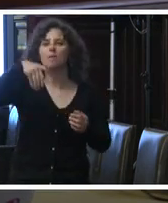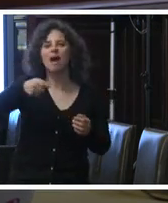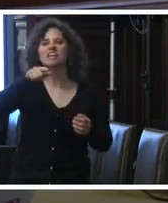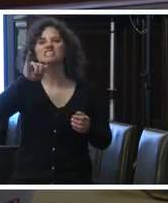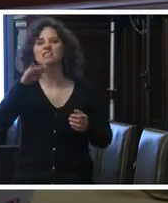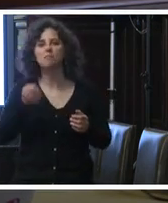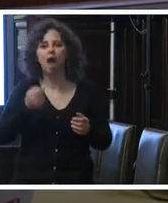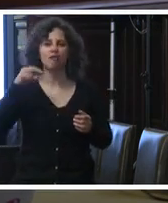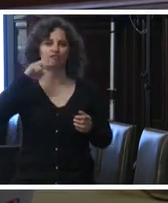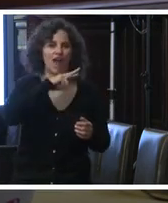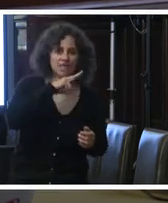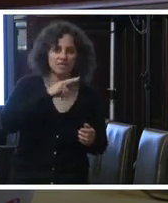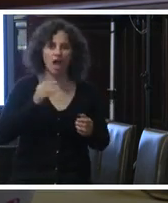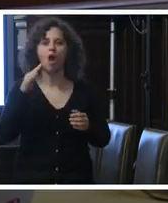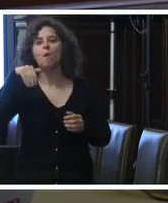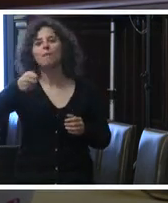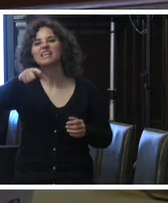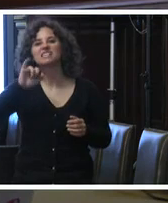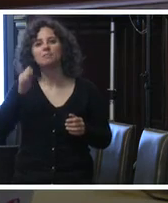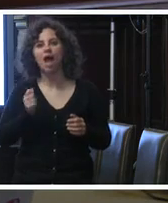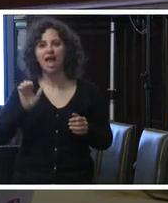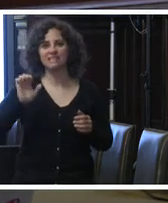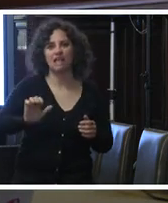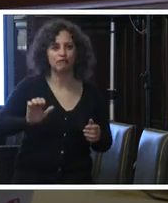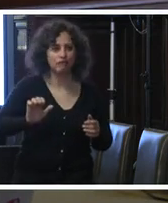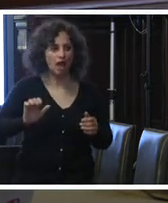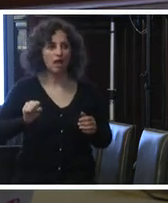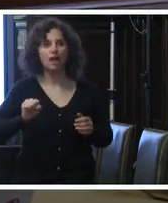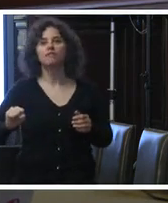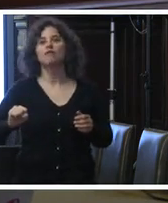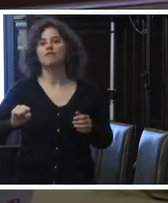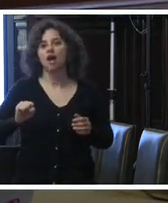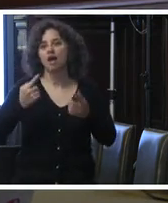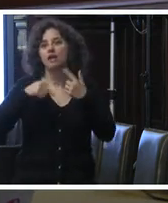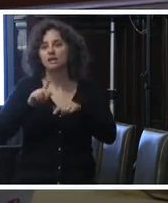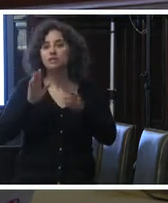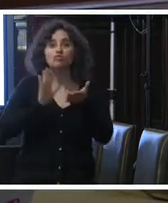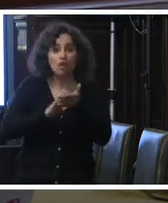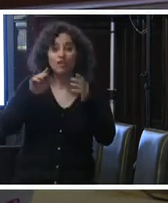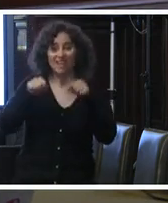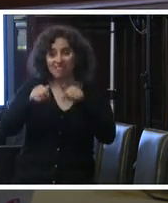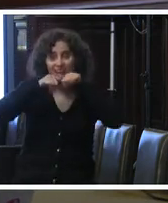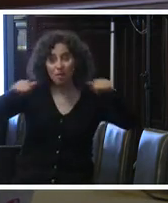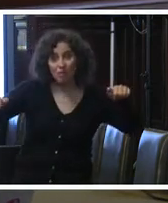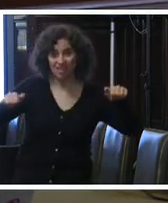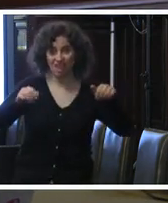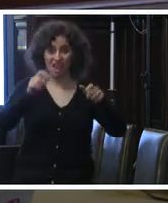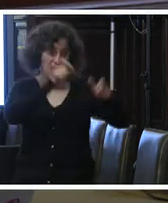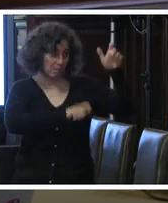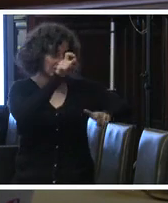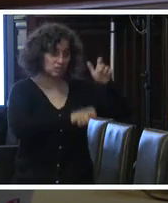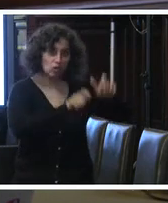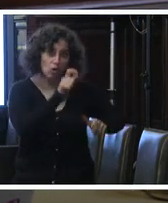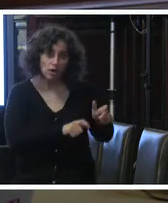o Máxima Estafa. Y en esas redes sociales, bajo esa campaña, la gente